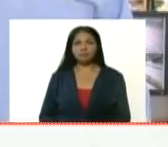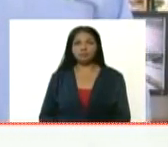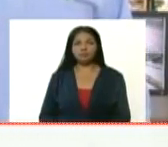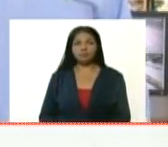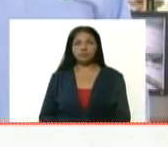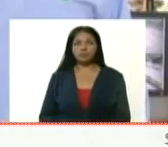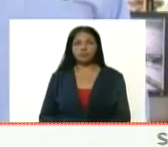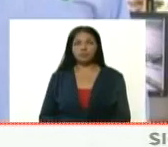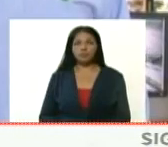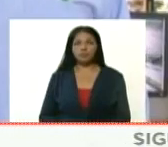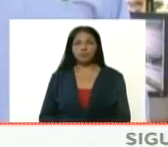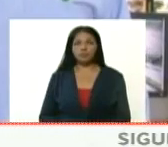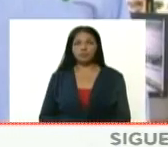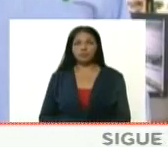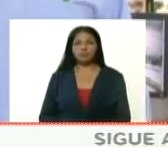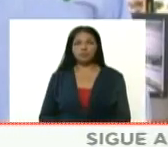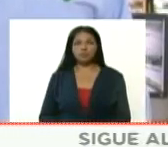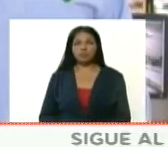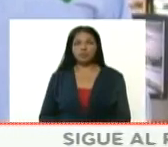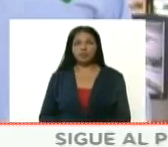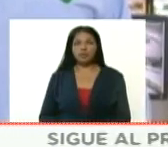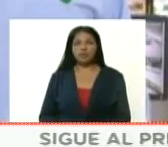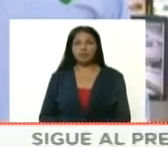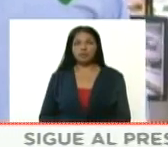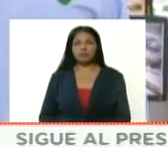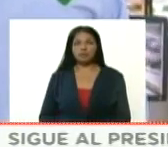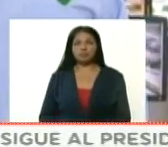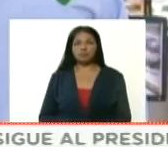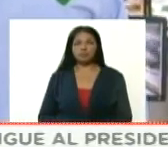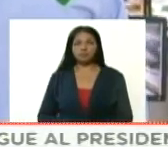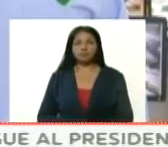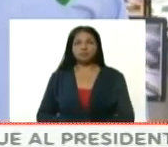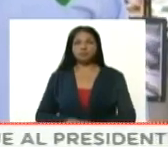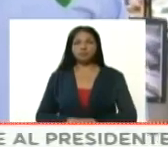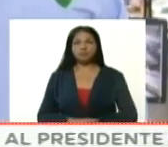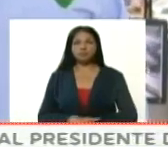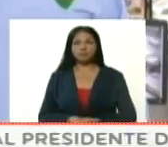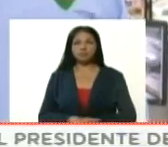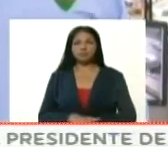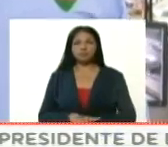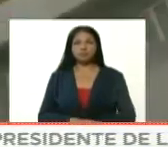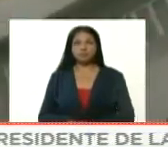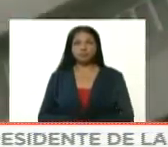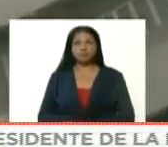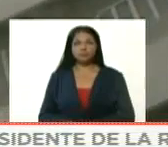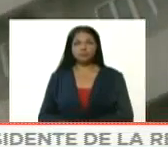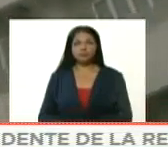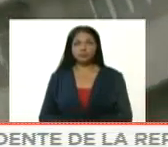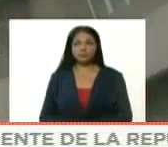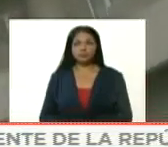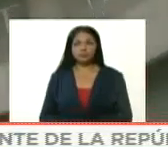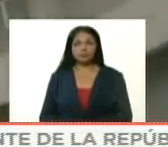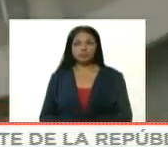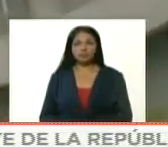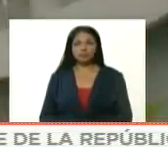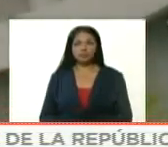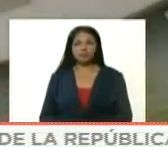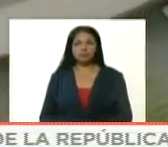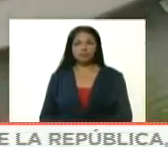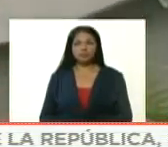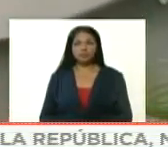el cuadrante P1, en la parroquia La Candelaria, en el municipio Libertador